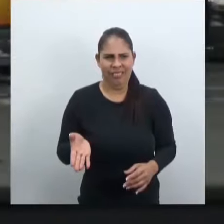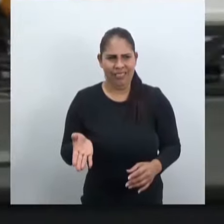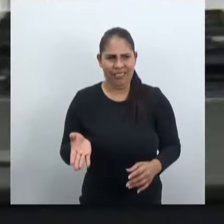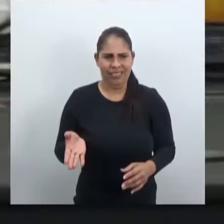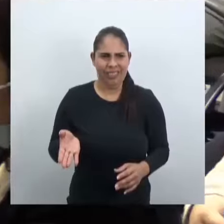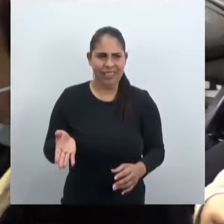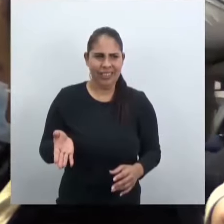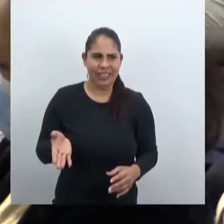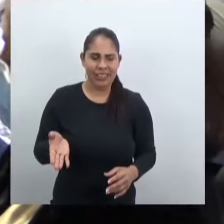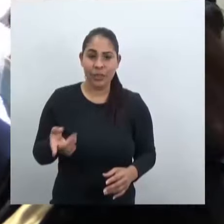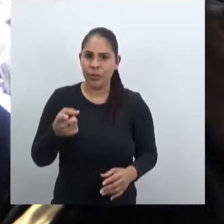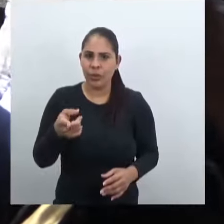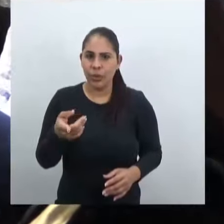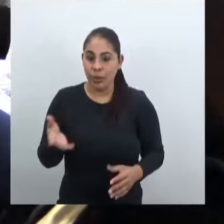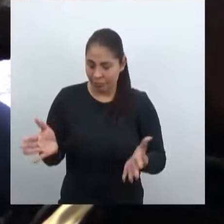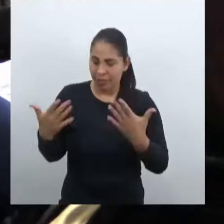dile que te despierte,